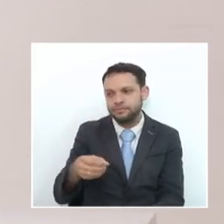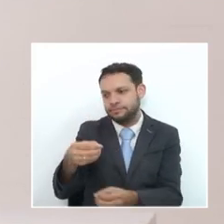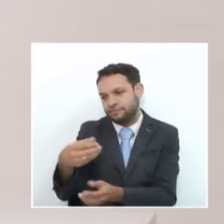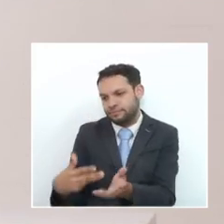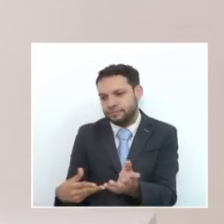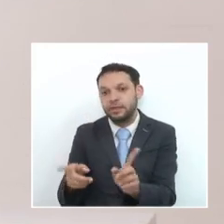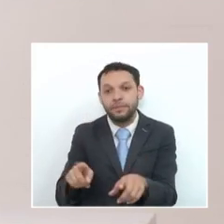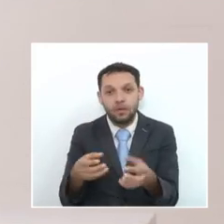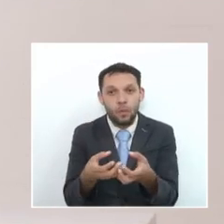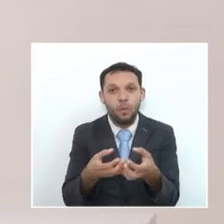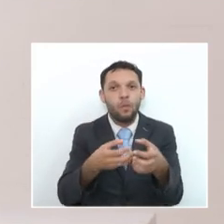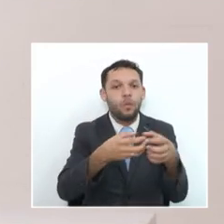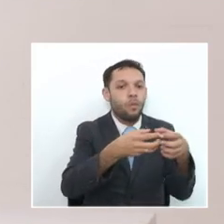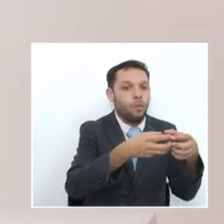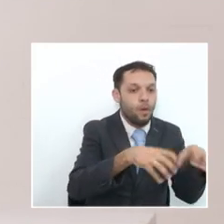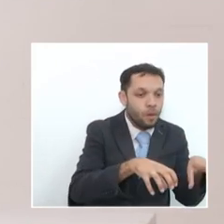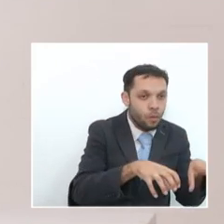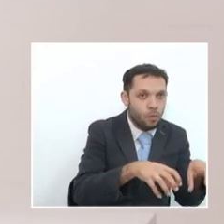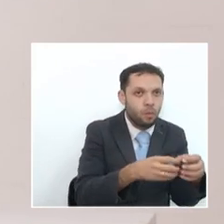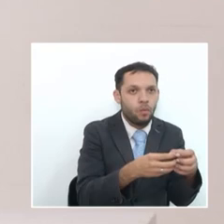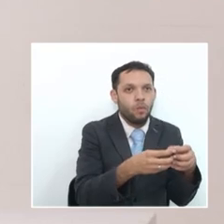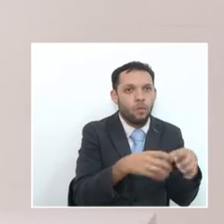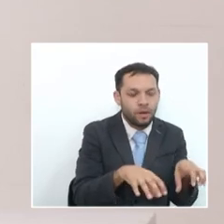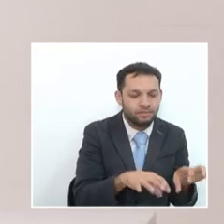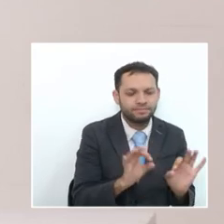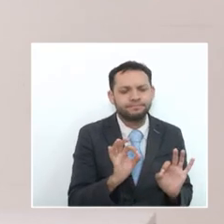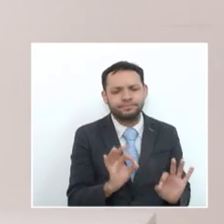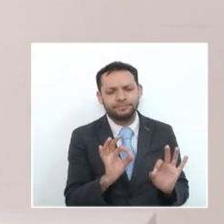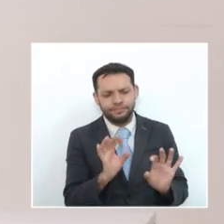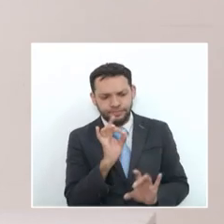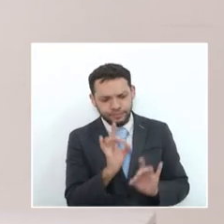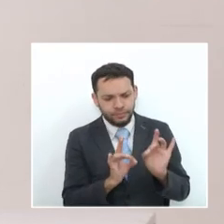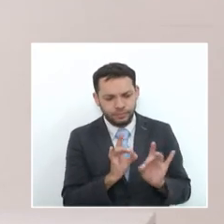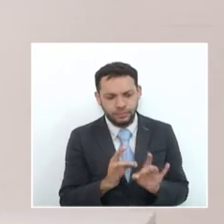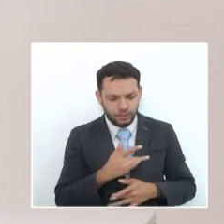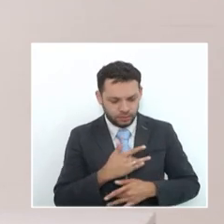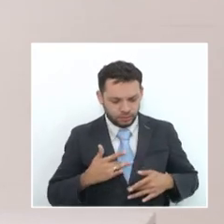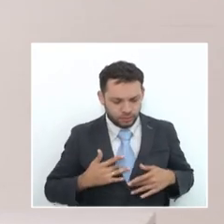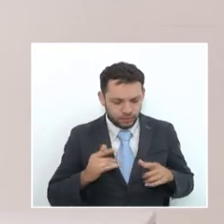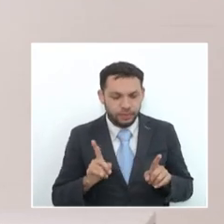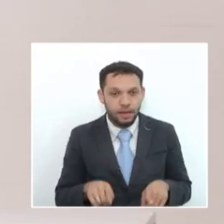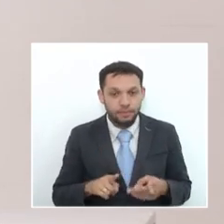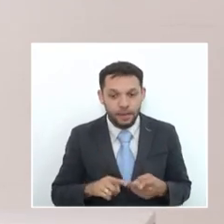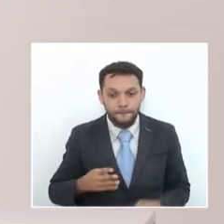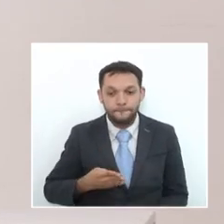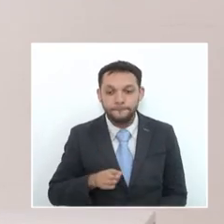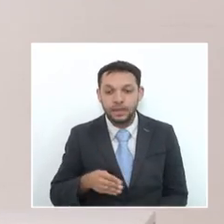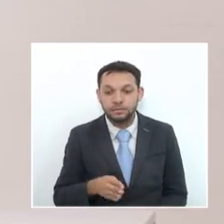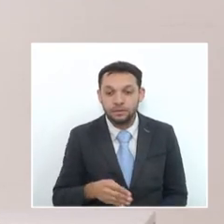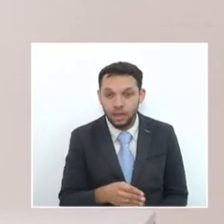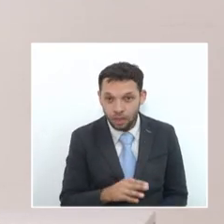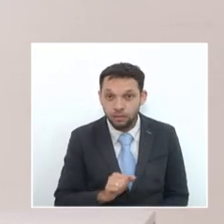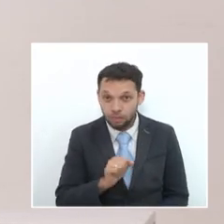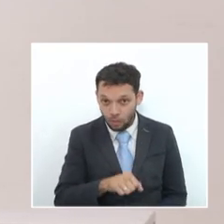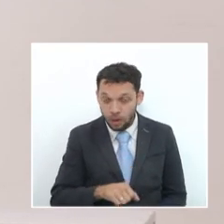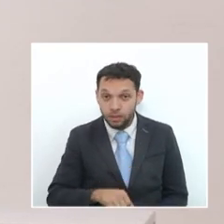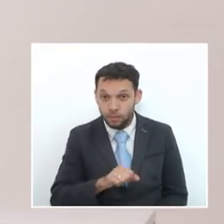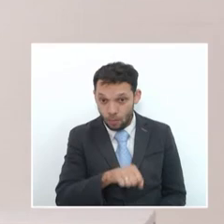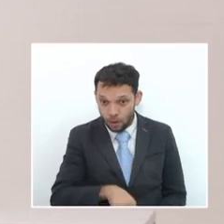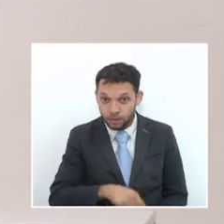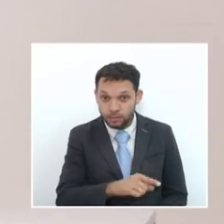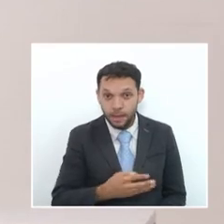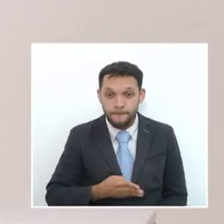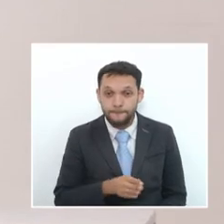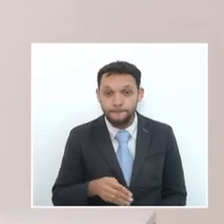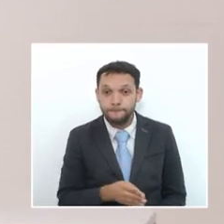huevo, maravilloso el huevito. Y pescado, si es del caso, trucha, ojalá peces de